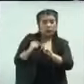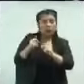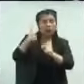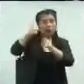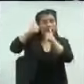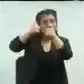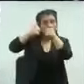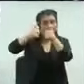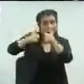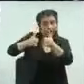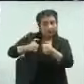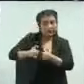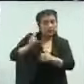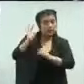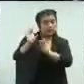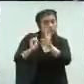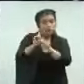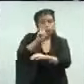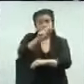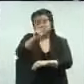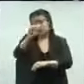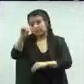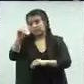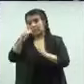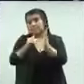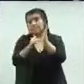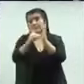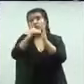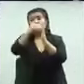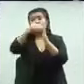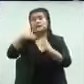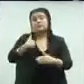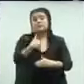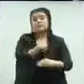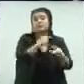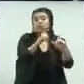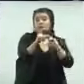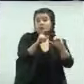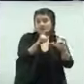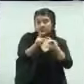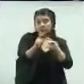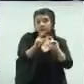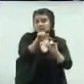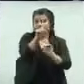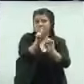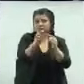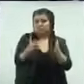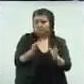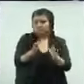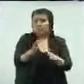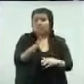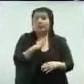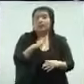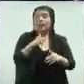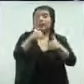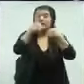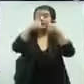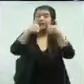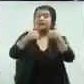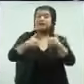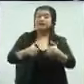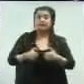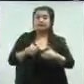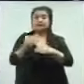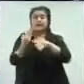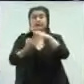estudios, habían creo que 120 millones de quetzales para el Ministerio de Comunicaciones. Si hay algún estudio que ya haya subido a las